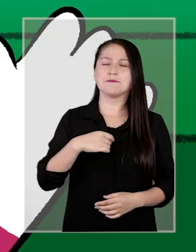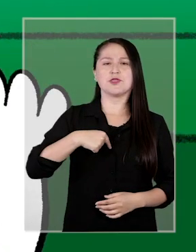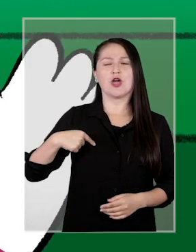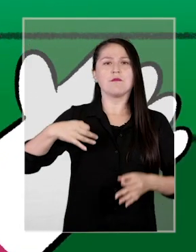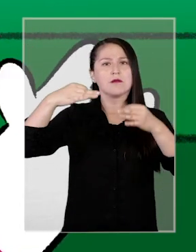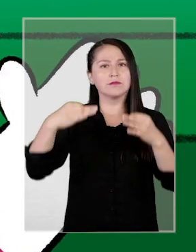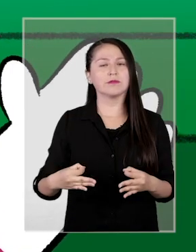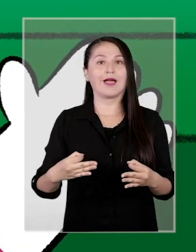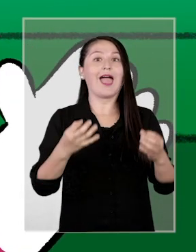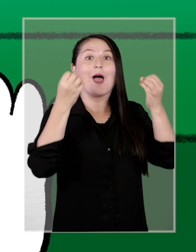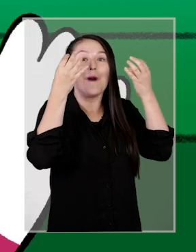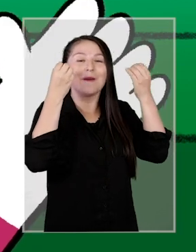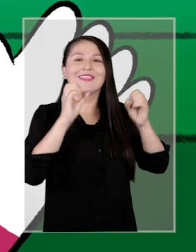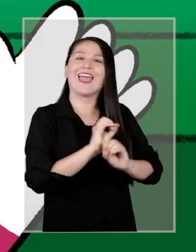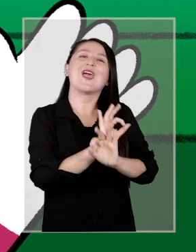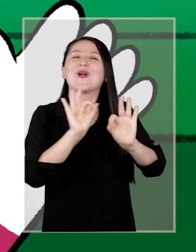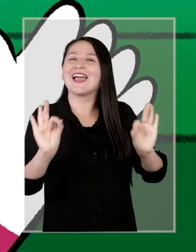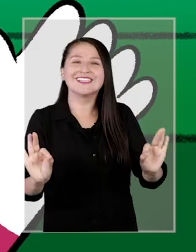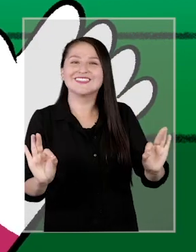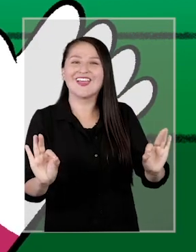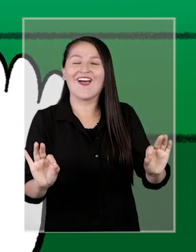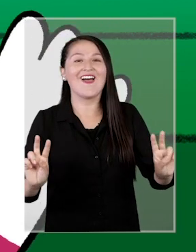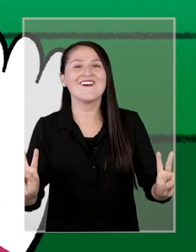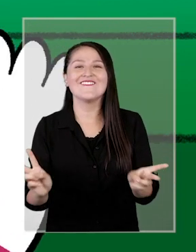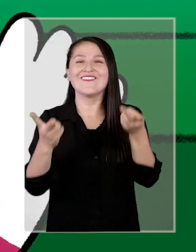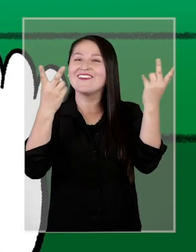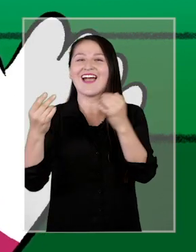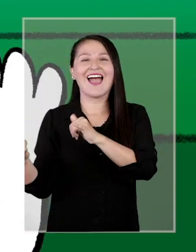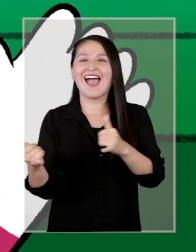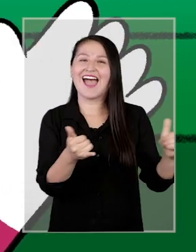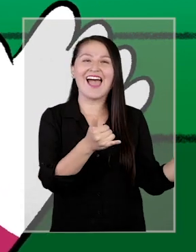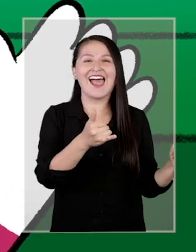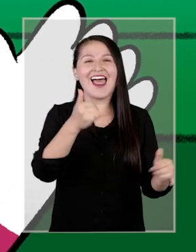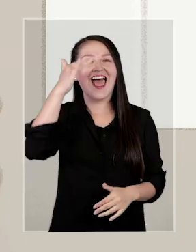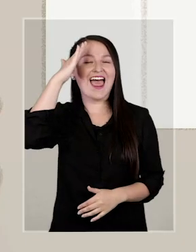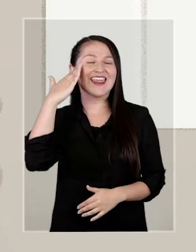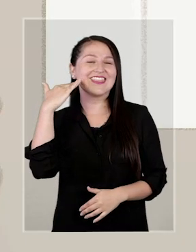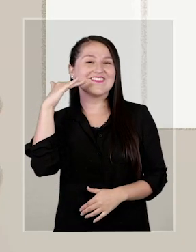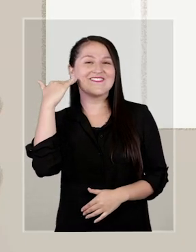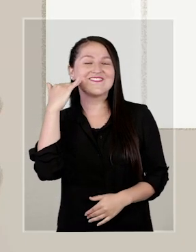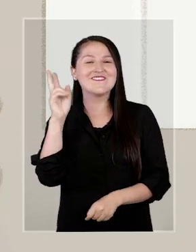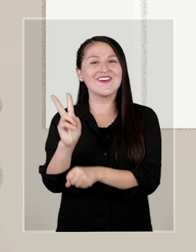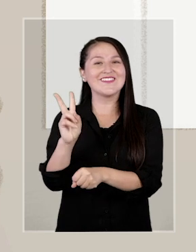A aprender y educarnos. Por eso, ¡viva el jardín de Bárbara!